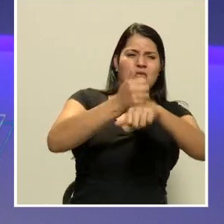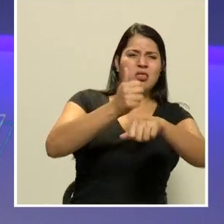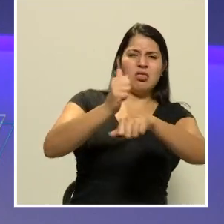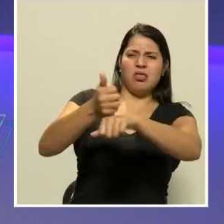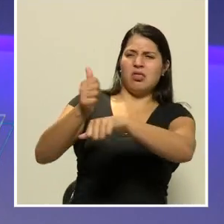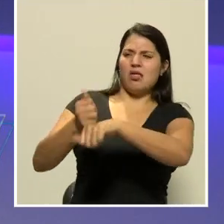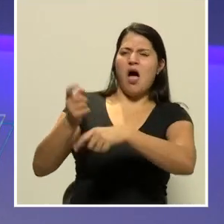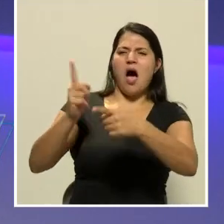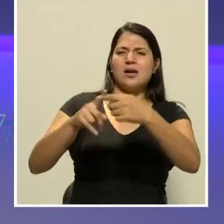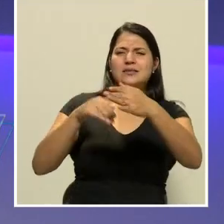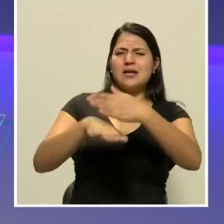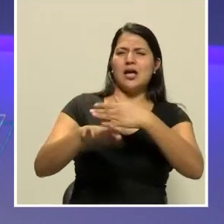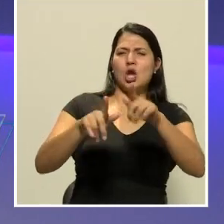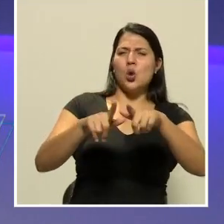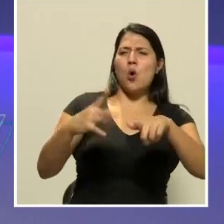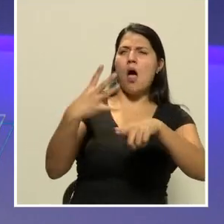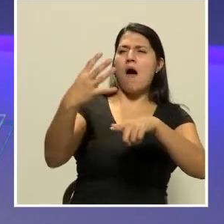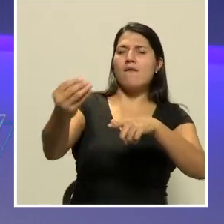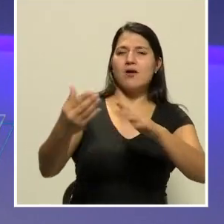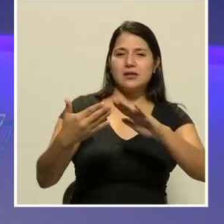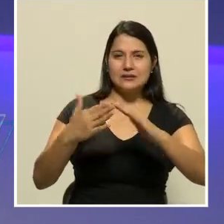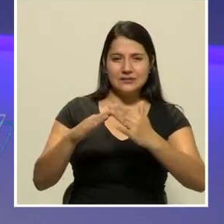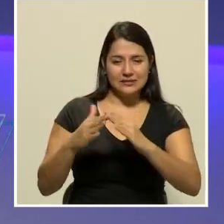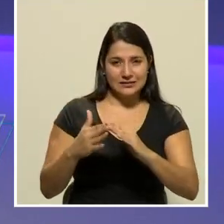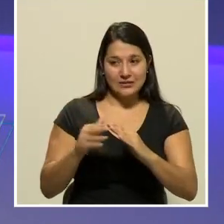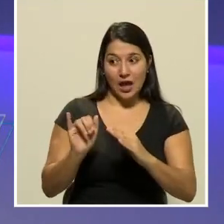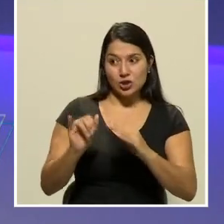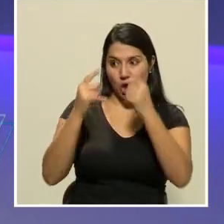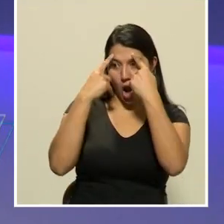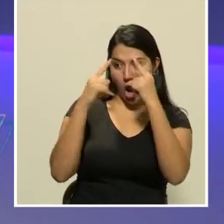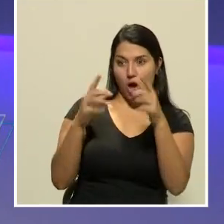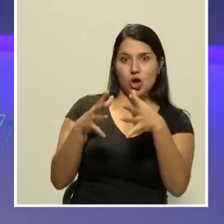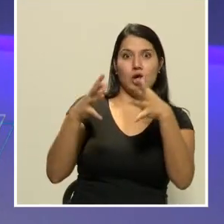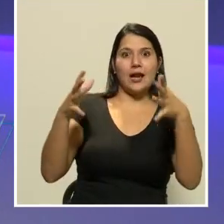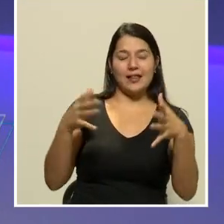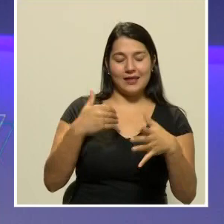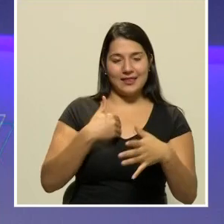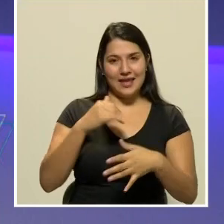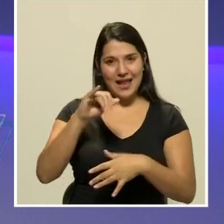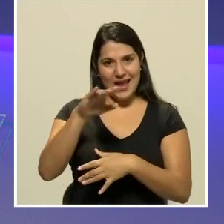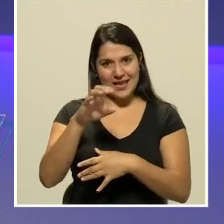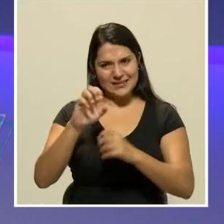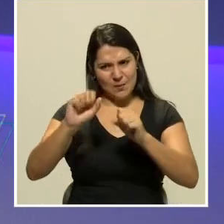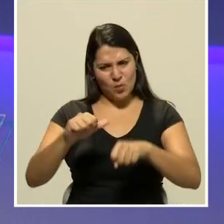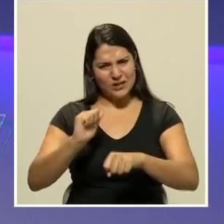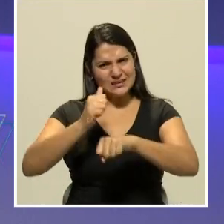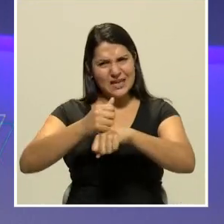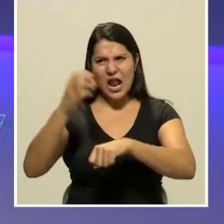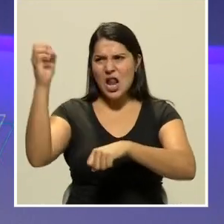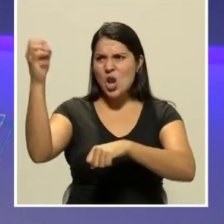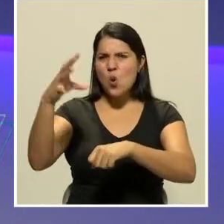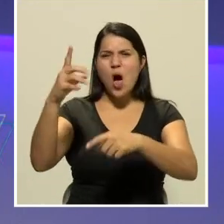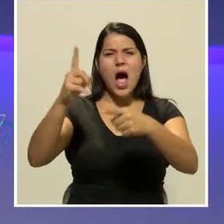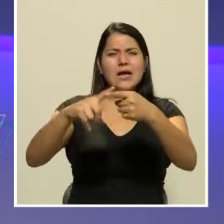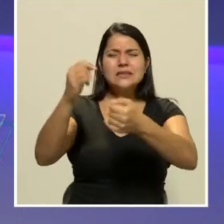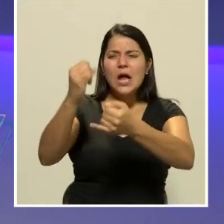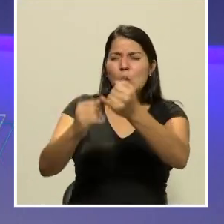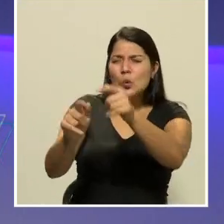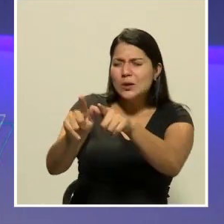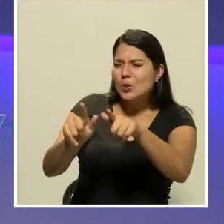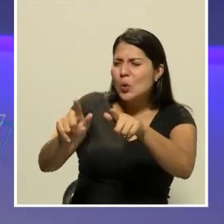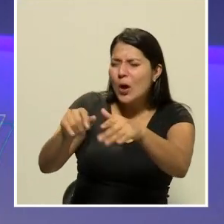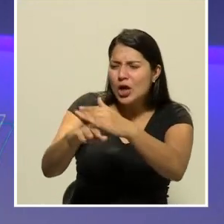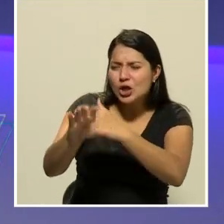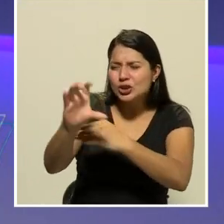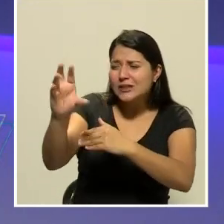fue un logro enorme del ICE, llevar luz eléctrica hasta prácticamente el último rincón del